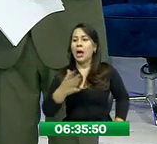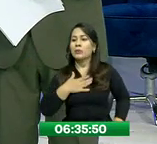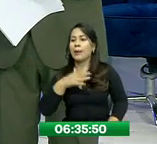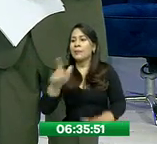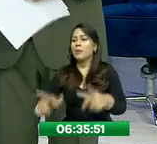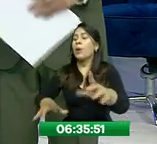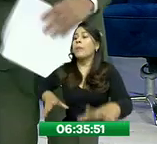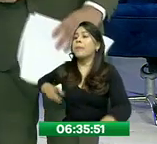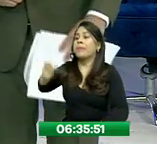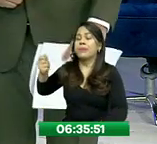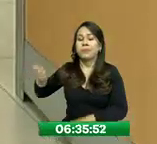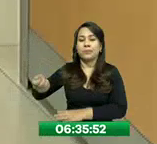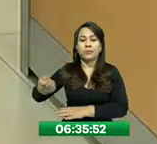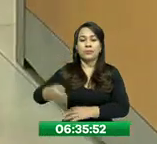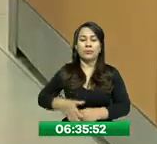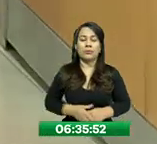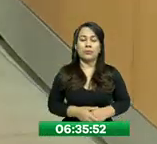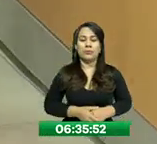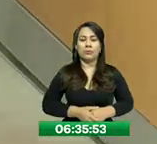propietarios.